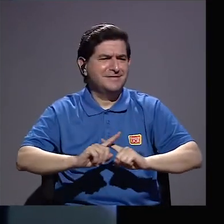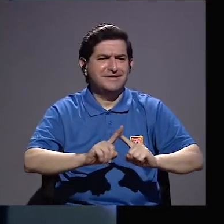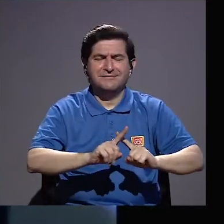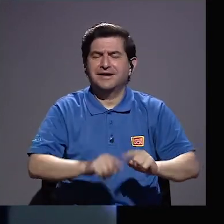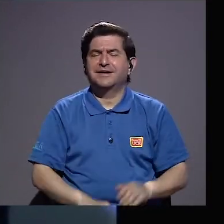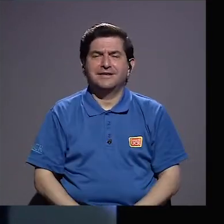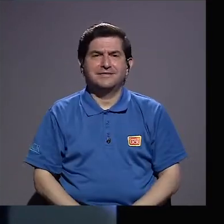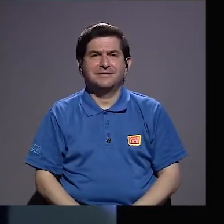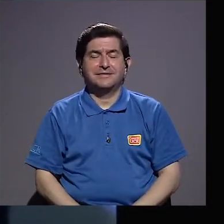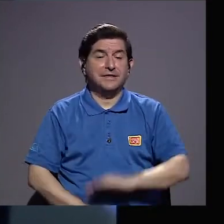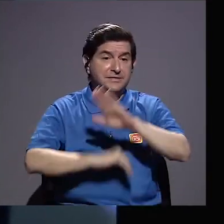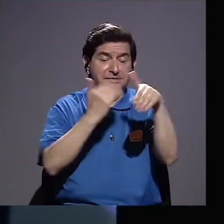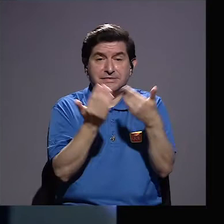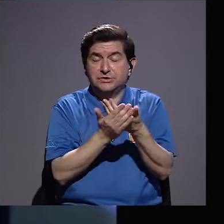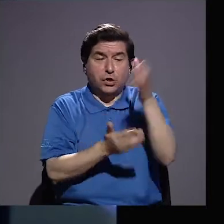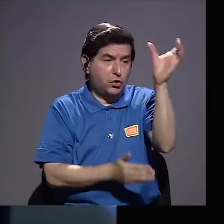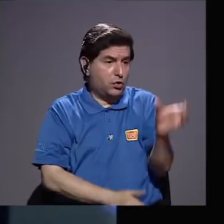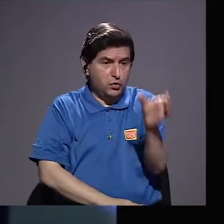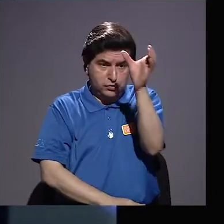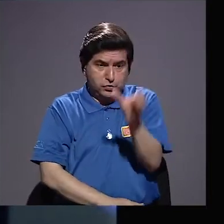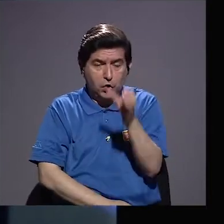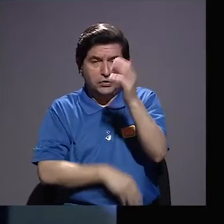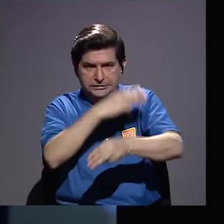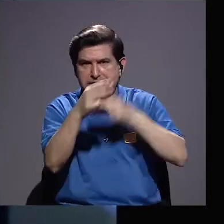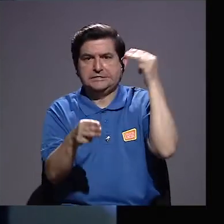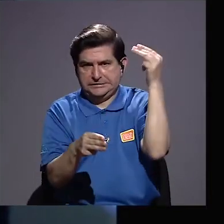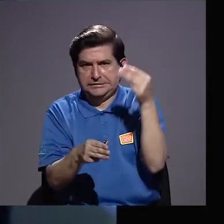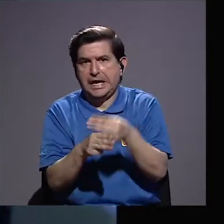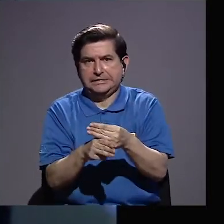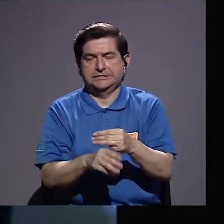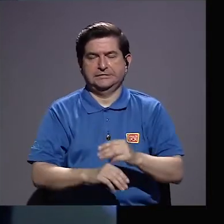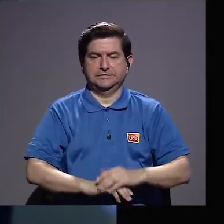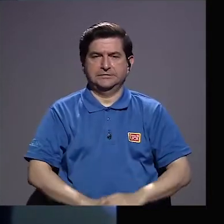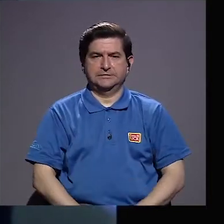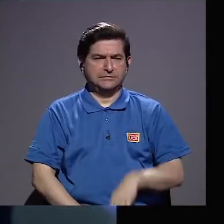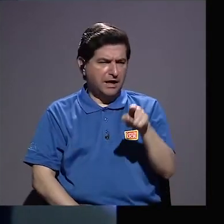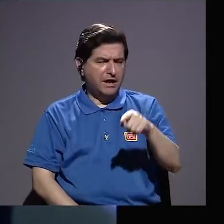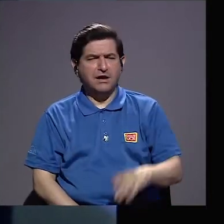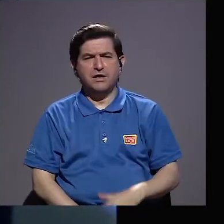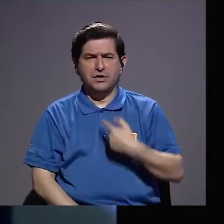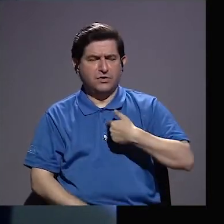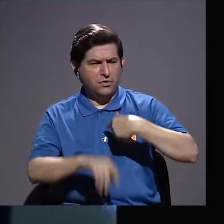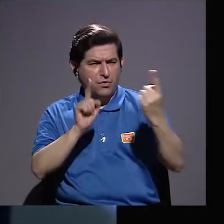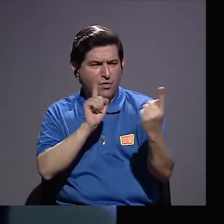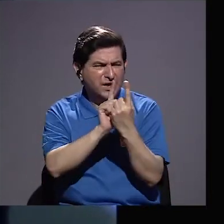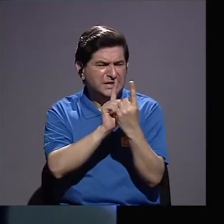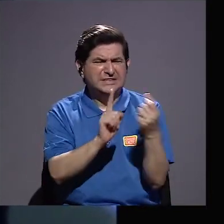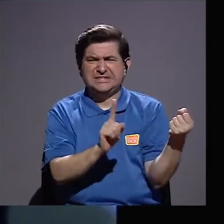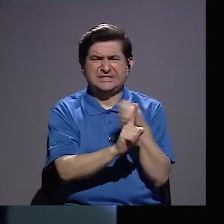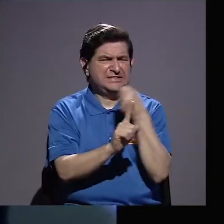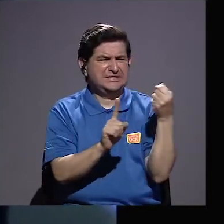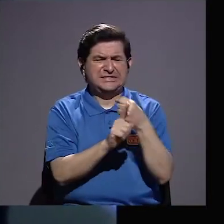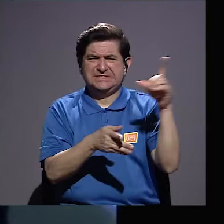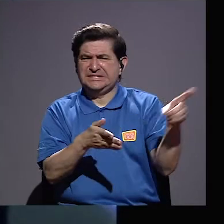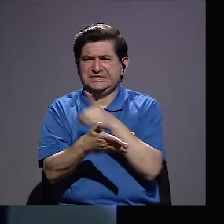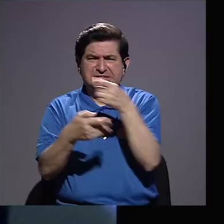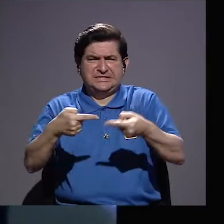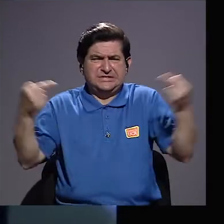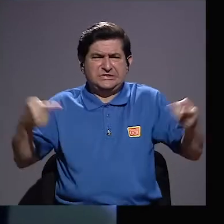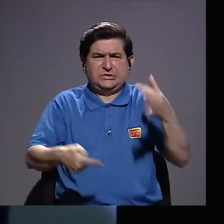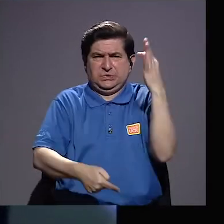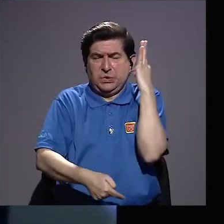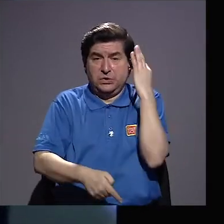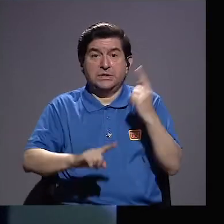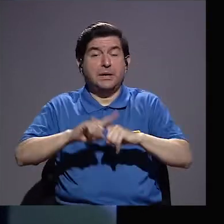los continentes del mundo, y en todos los continentes encontrarme que hay mucha violencia y discriminación contra las mujeres,